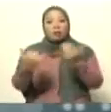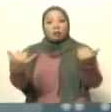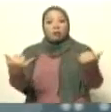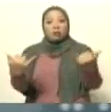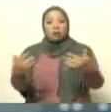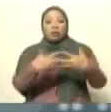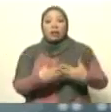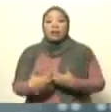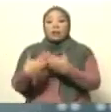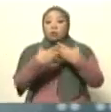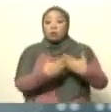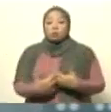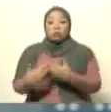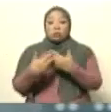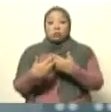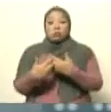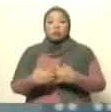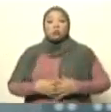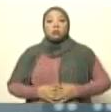Unidos se mantuvo detrás